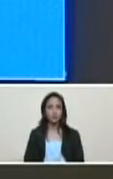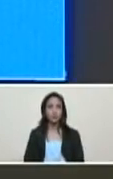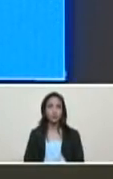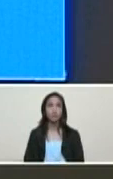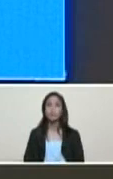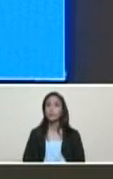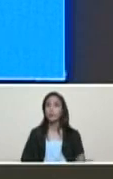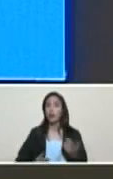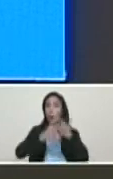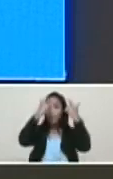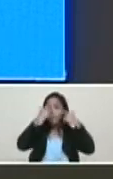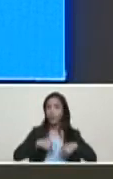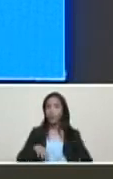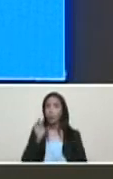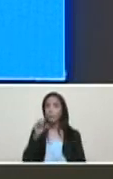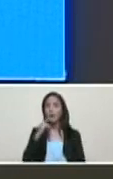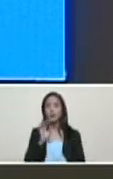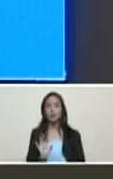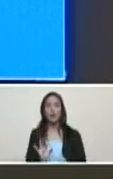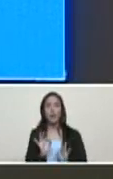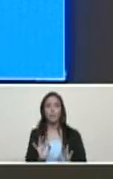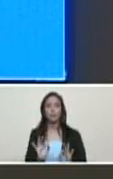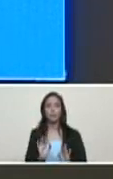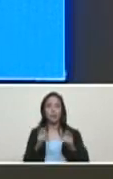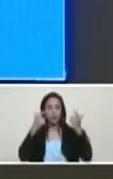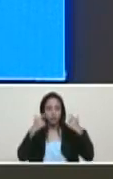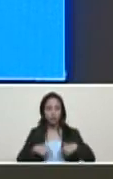Somos un país especial, sí lo somos.